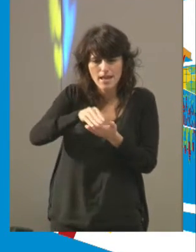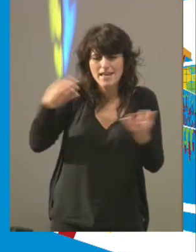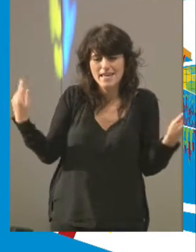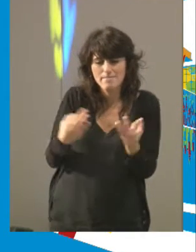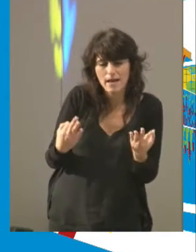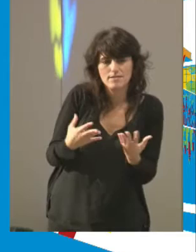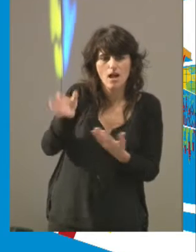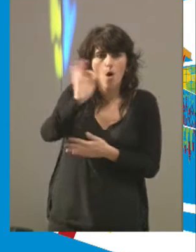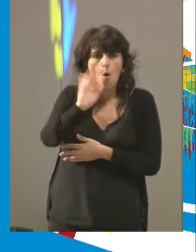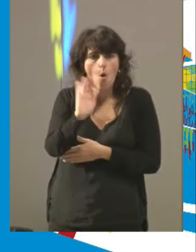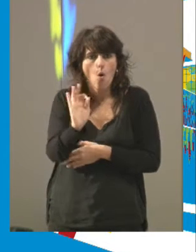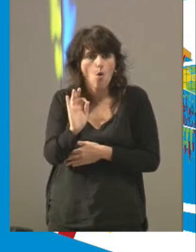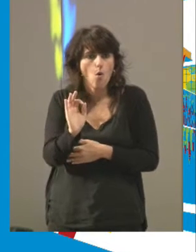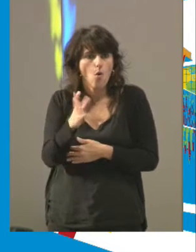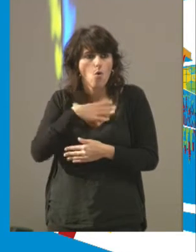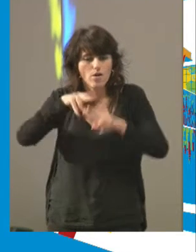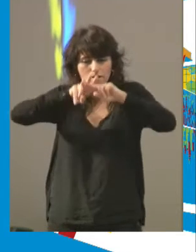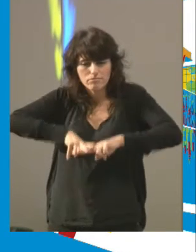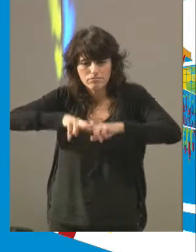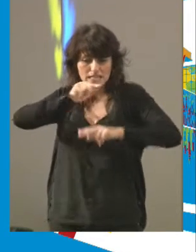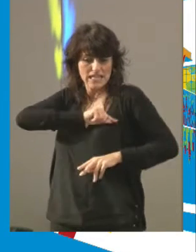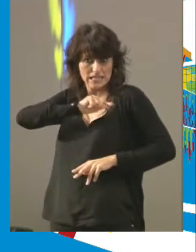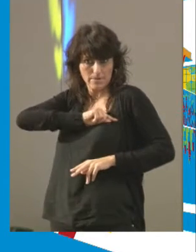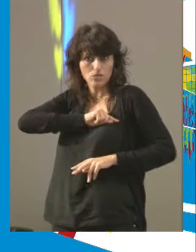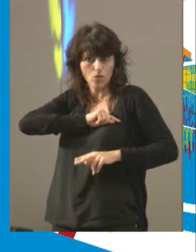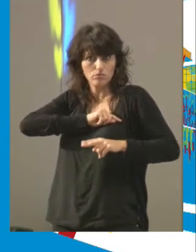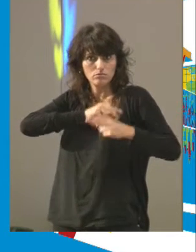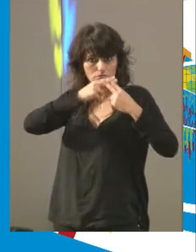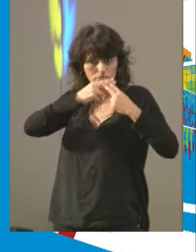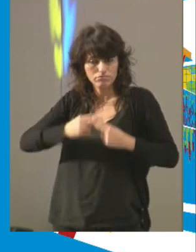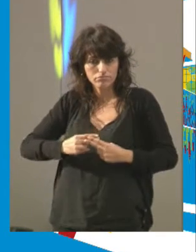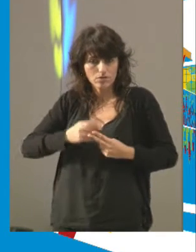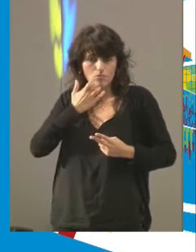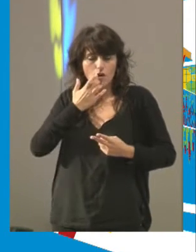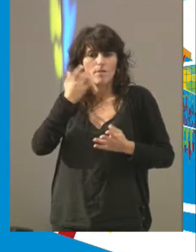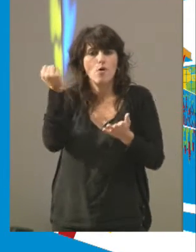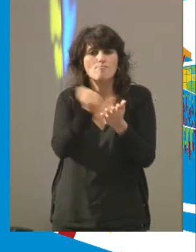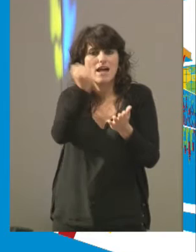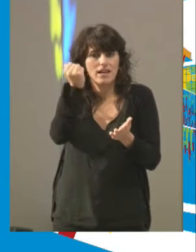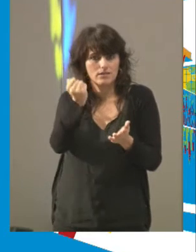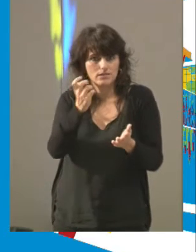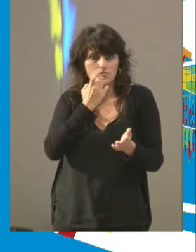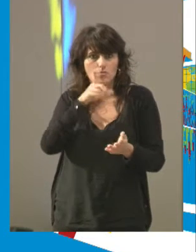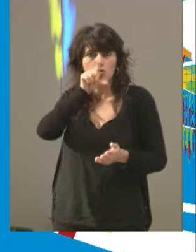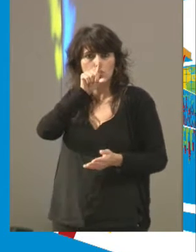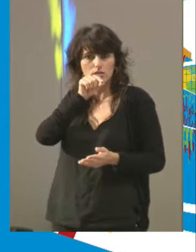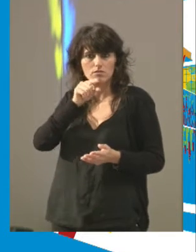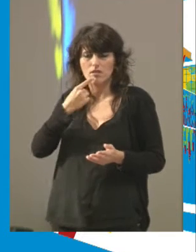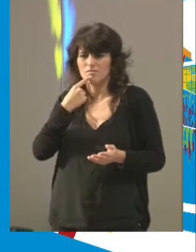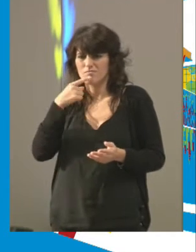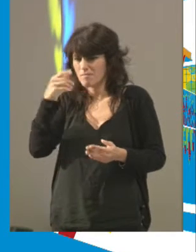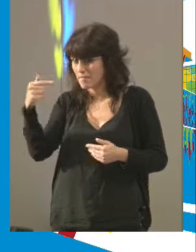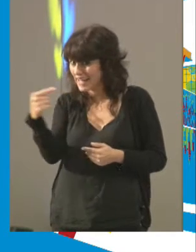está pasando, podemos analizar el sentimiento. Claro, el sentimiento de las marcas. Claro, ahora un tuit malo en